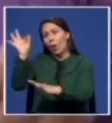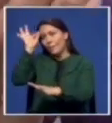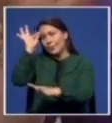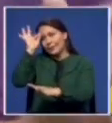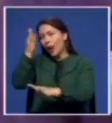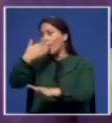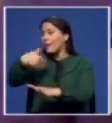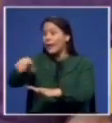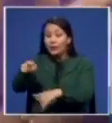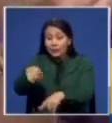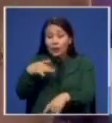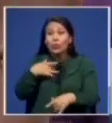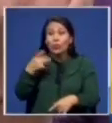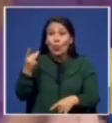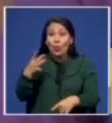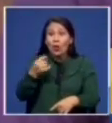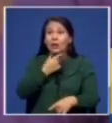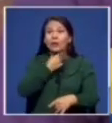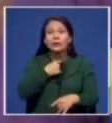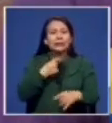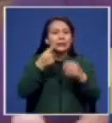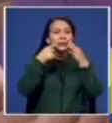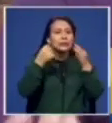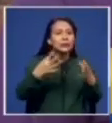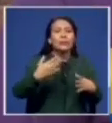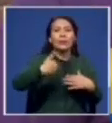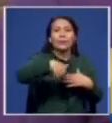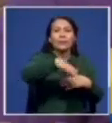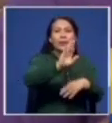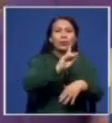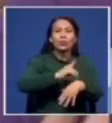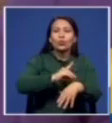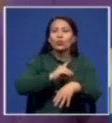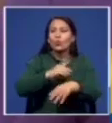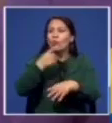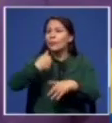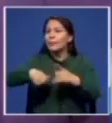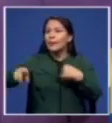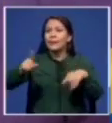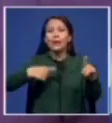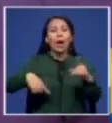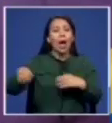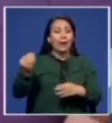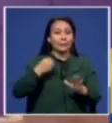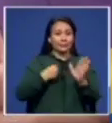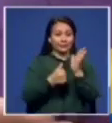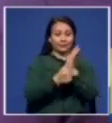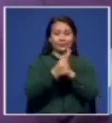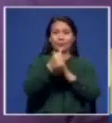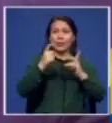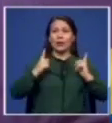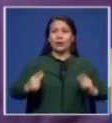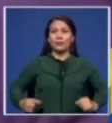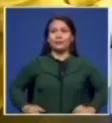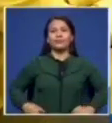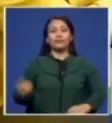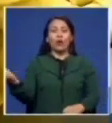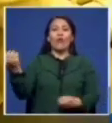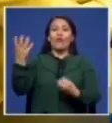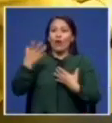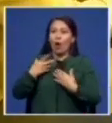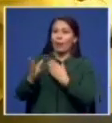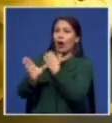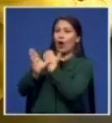centro de salud más cercano, que le hagan exámenes, que verifiquen, porque la ruta que nos dio el ministerio era que hagamos esta situación.